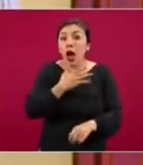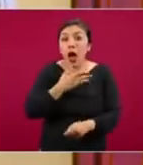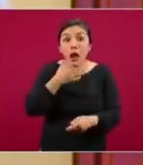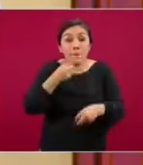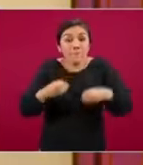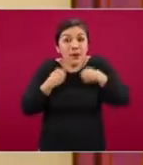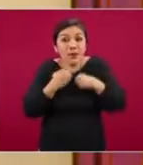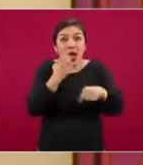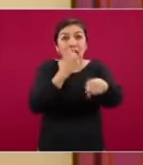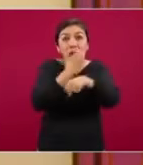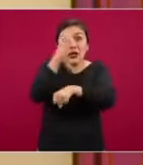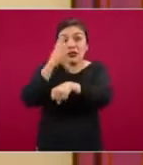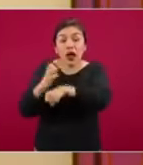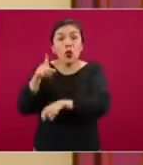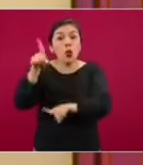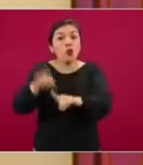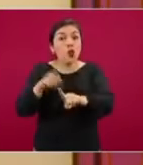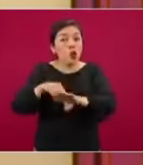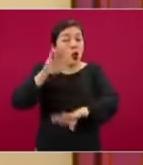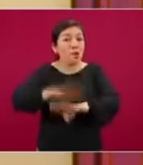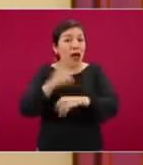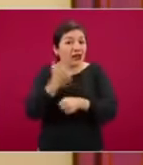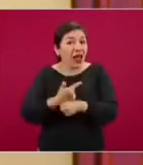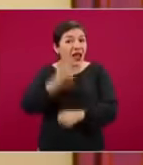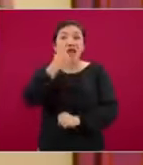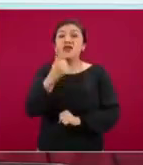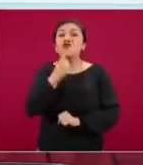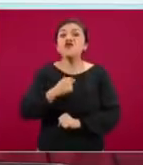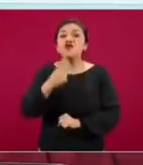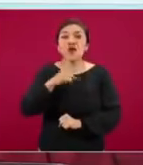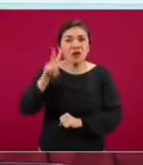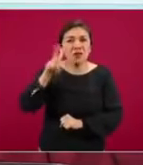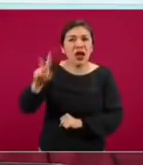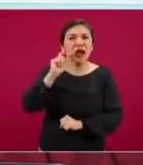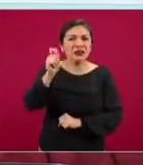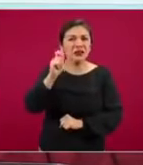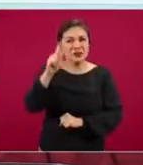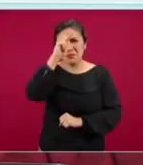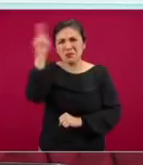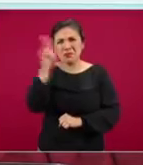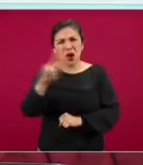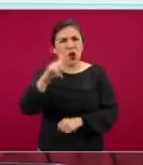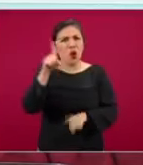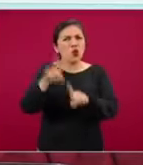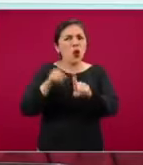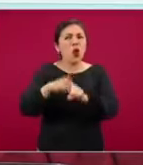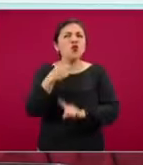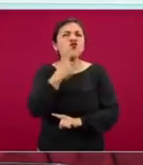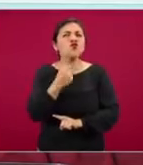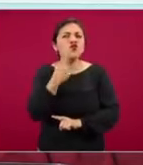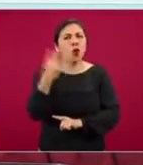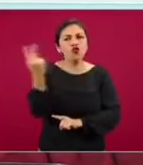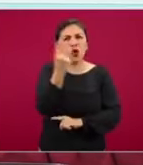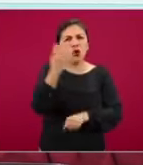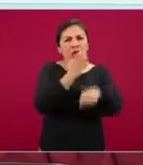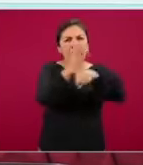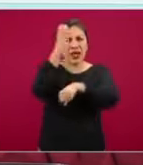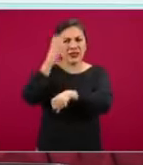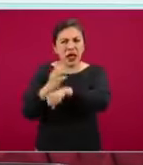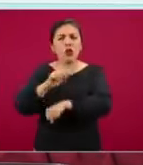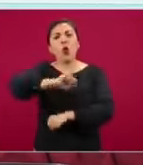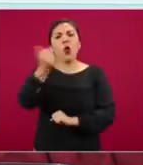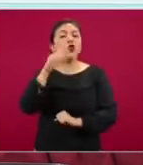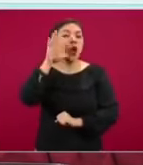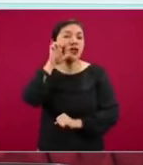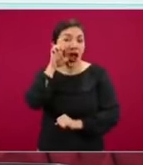federativas en los niveles más altos del riesgo, que son precisamente el máximo y el alto, que son el color rojo y el color